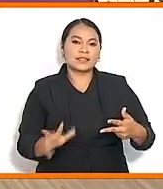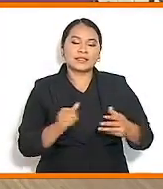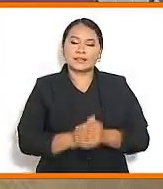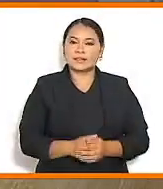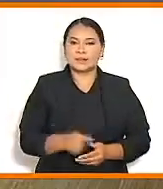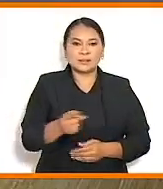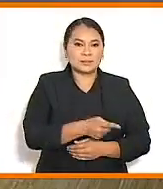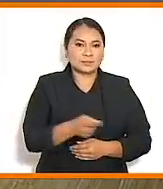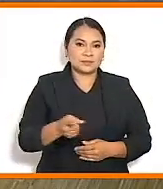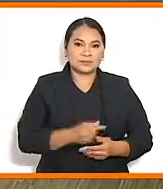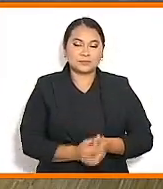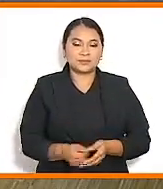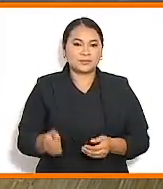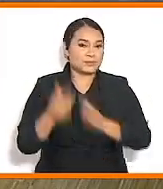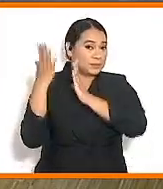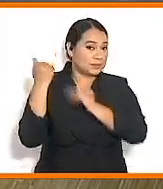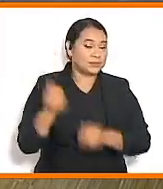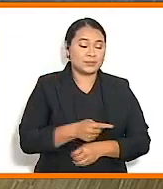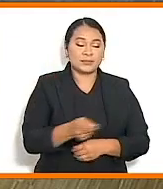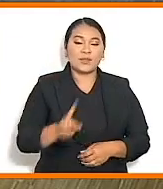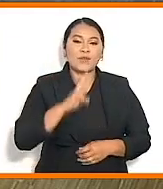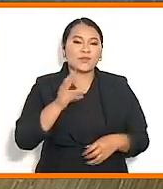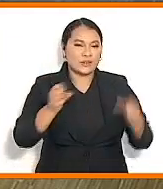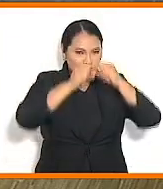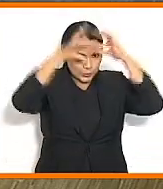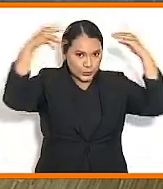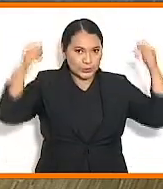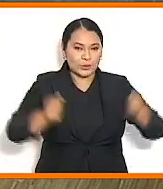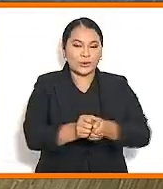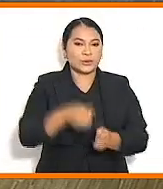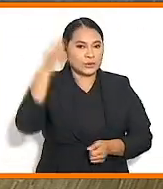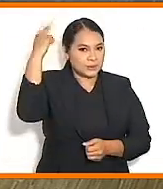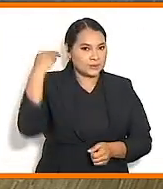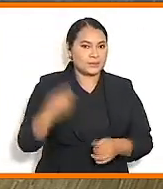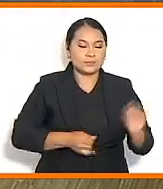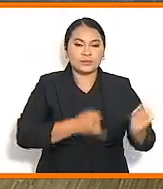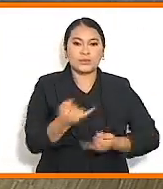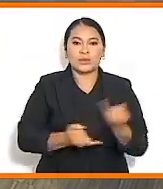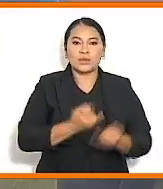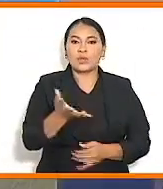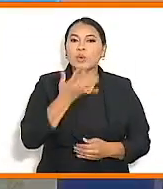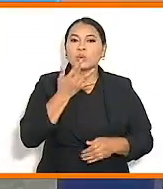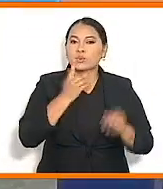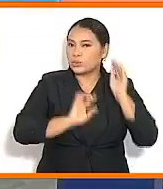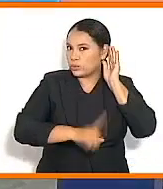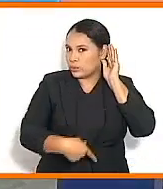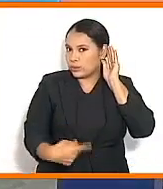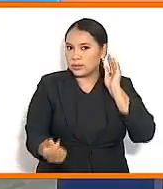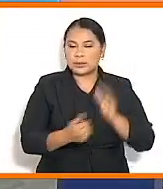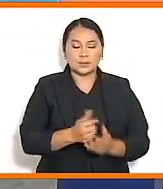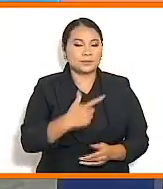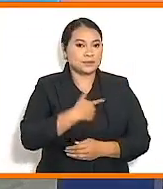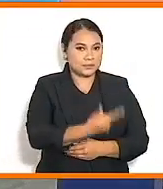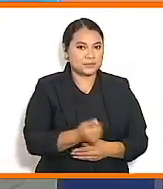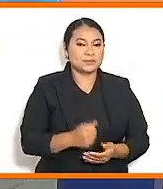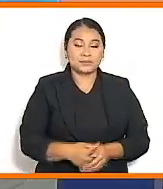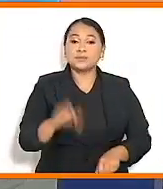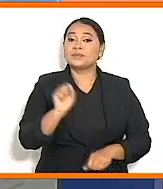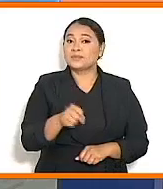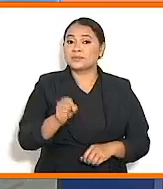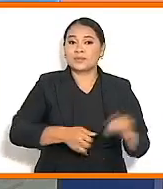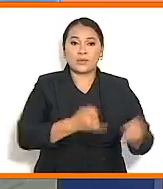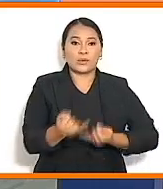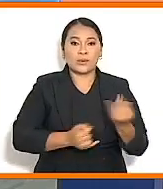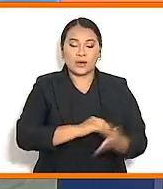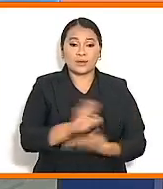Espero que cada uno de tus sueños se haga realidad junto a Madeline Escobar en nuestro juego favorito de diaria. Así es, Charlene, como lo mencionas, el juego que